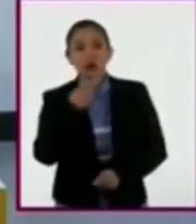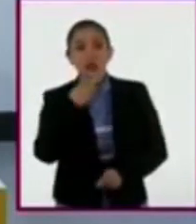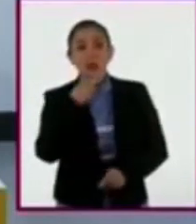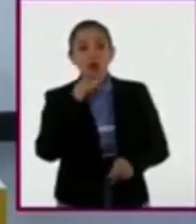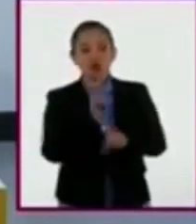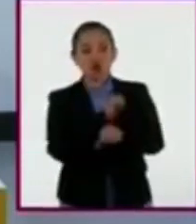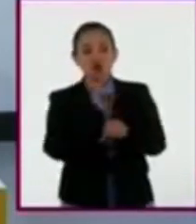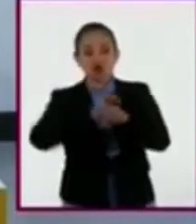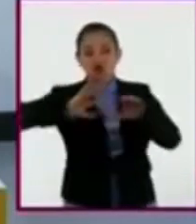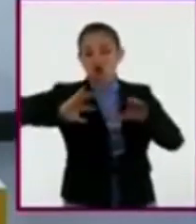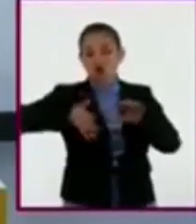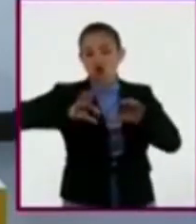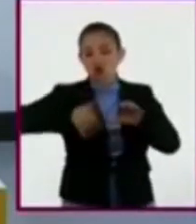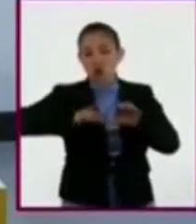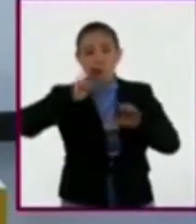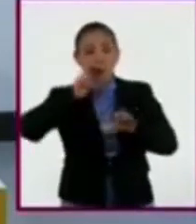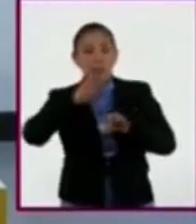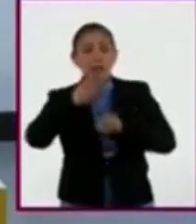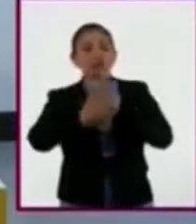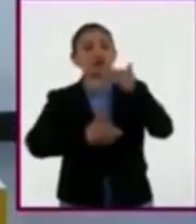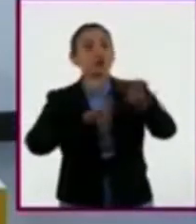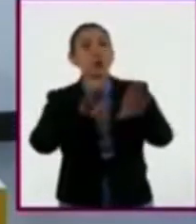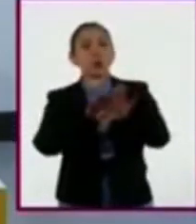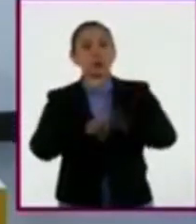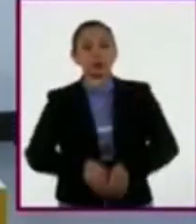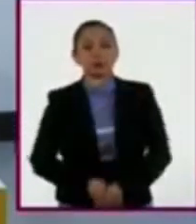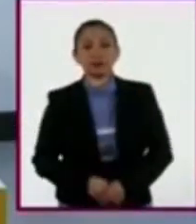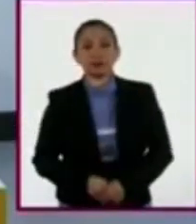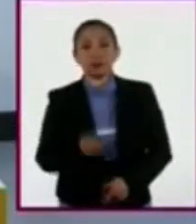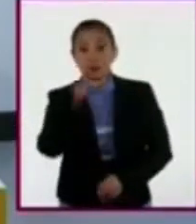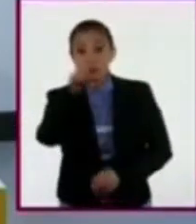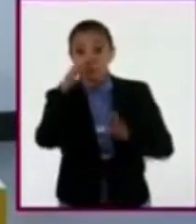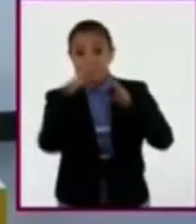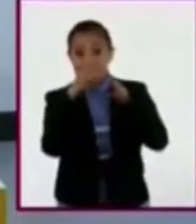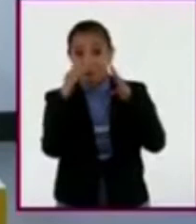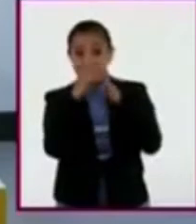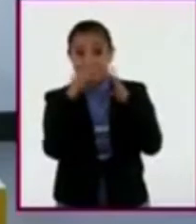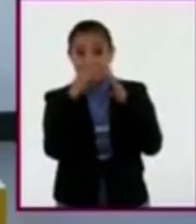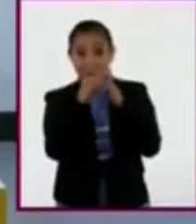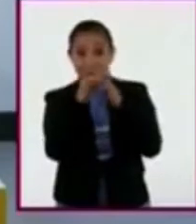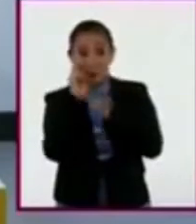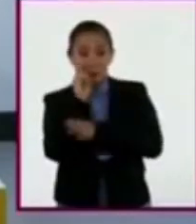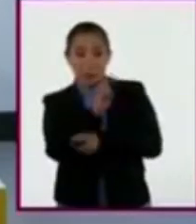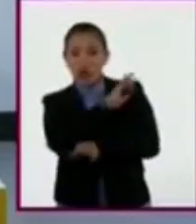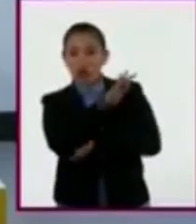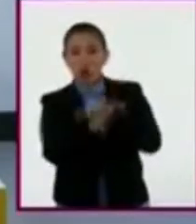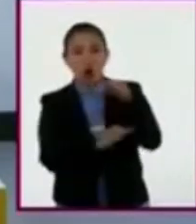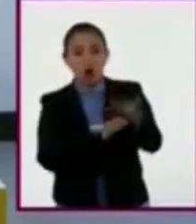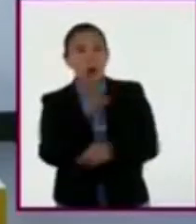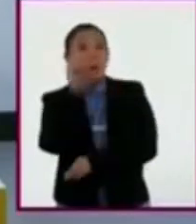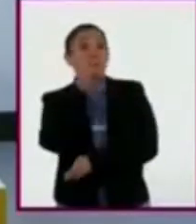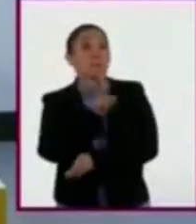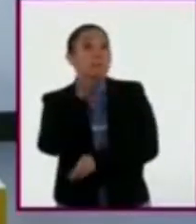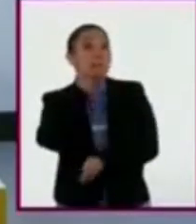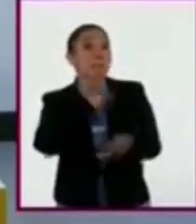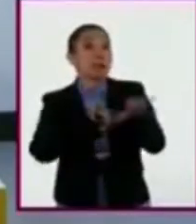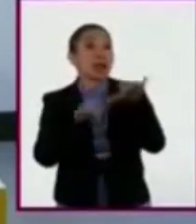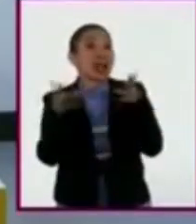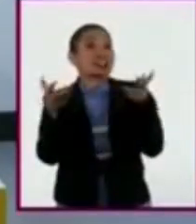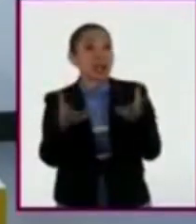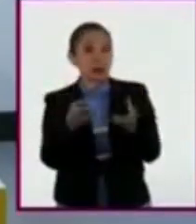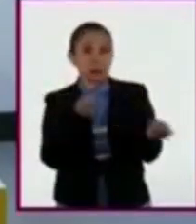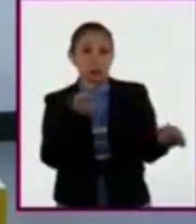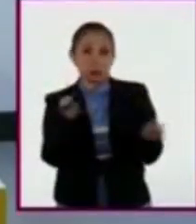un carro de cuerda para identificar el proceso. Ustedes que están en casa, consideren que todo experimento que realicemos